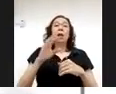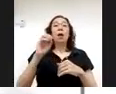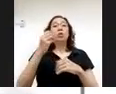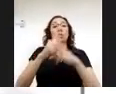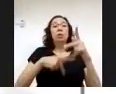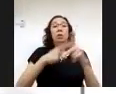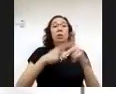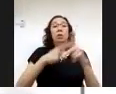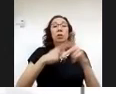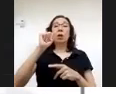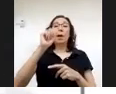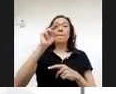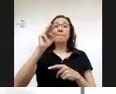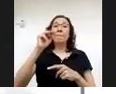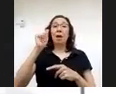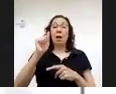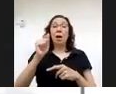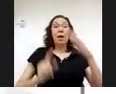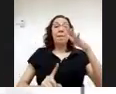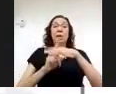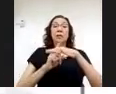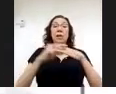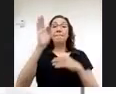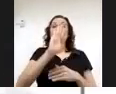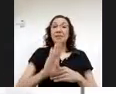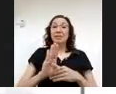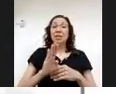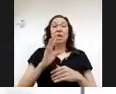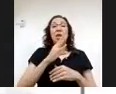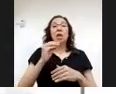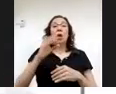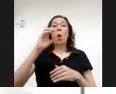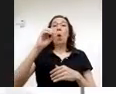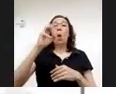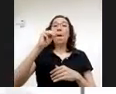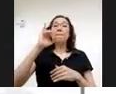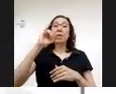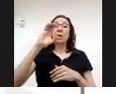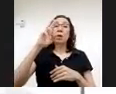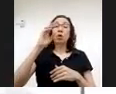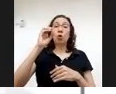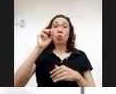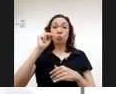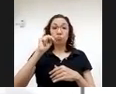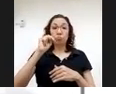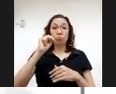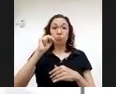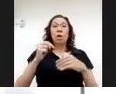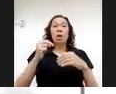variante gamma, que aparece en Brasil, y Omicron, que es la variante